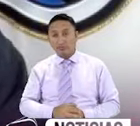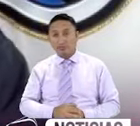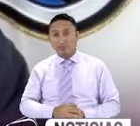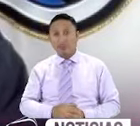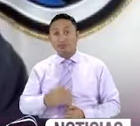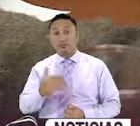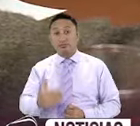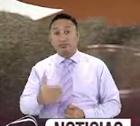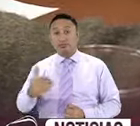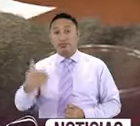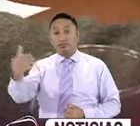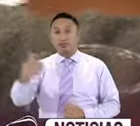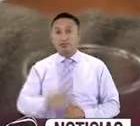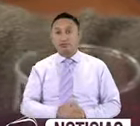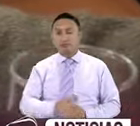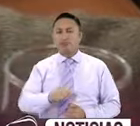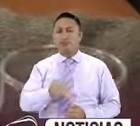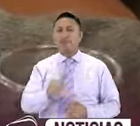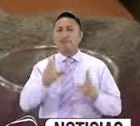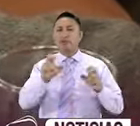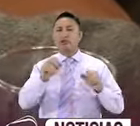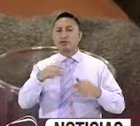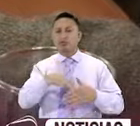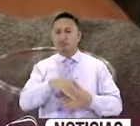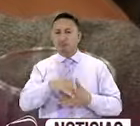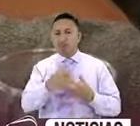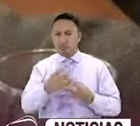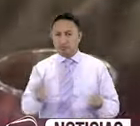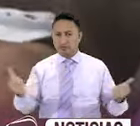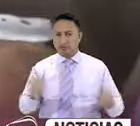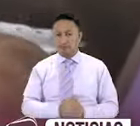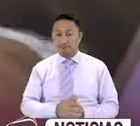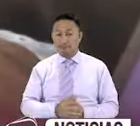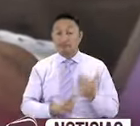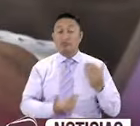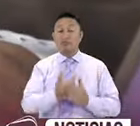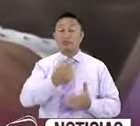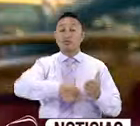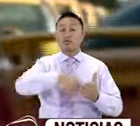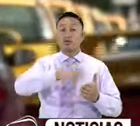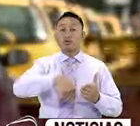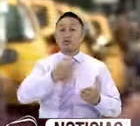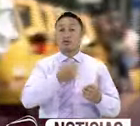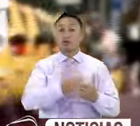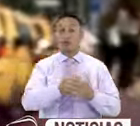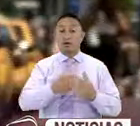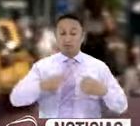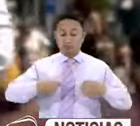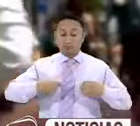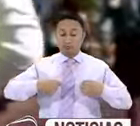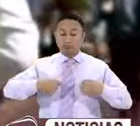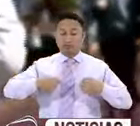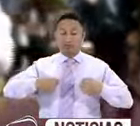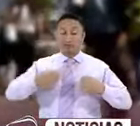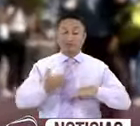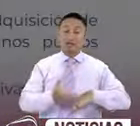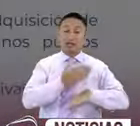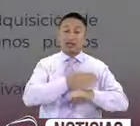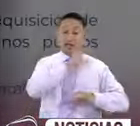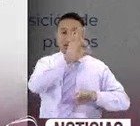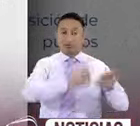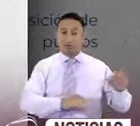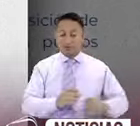Hay otros temas que deberán ser resueltos. Un nuevo contrato para la adquisición de uniformes que fue dado de baja por la entidad, tras